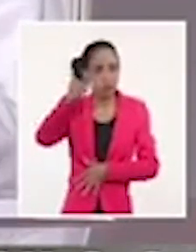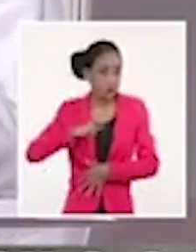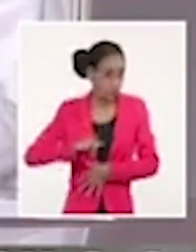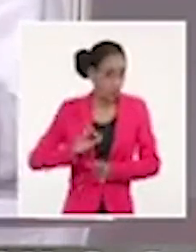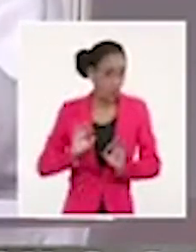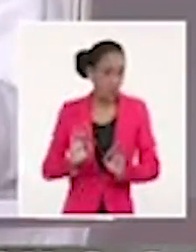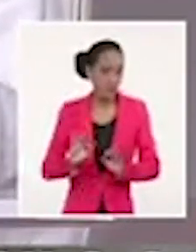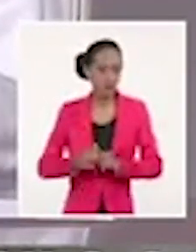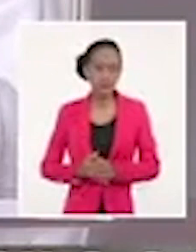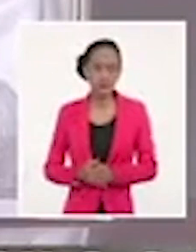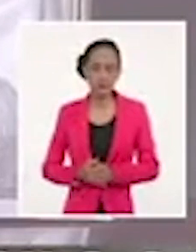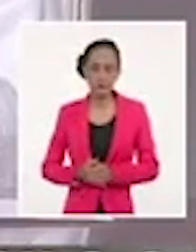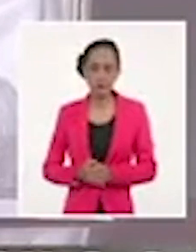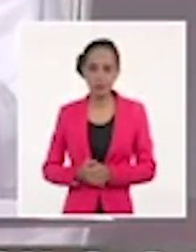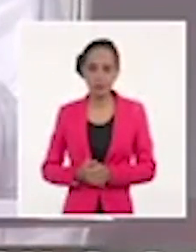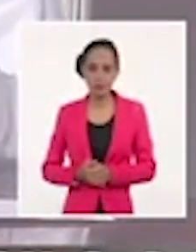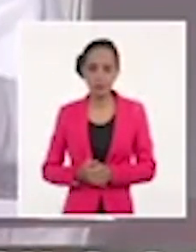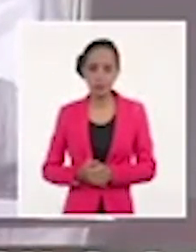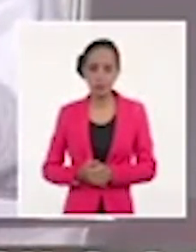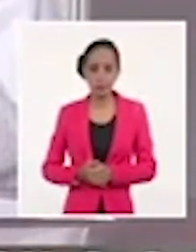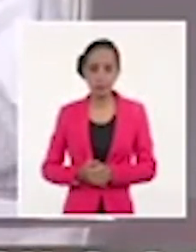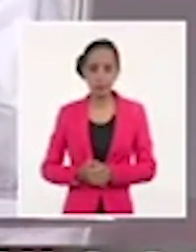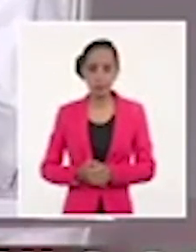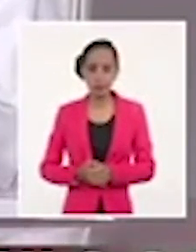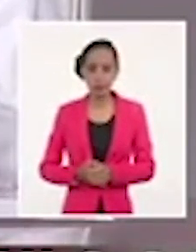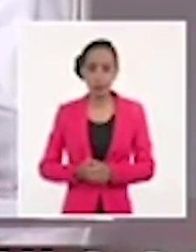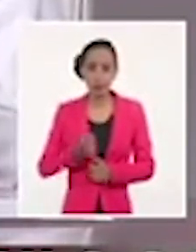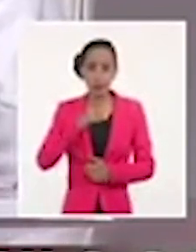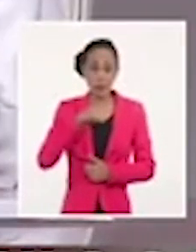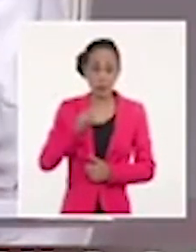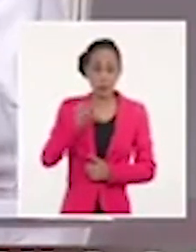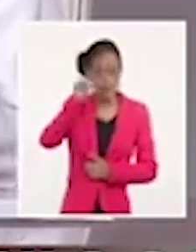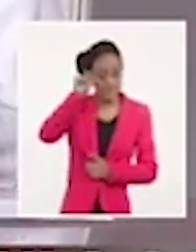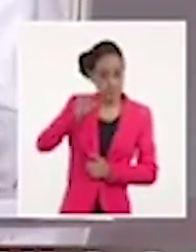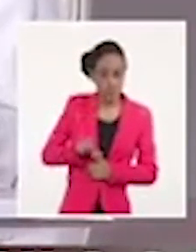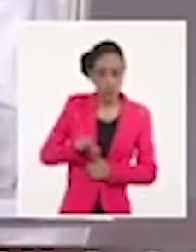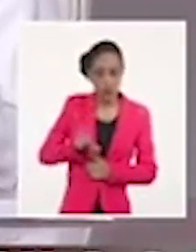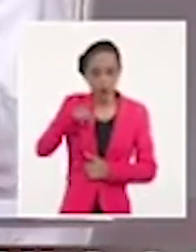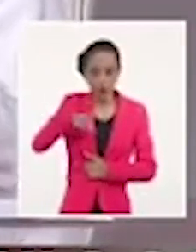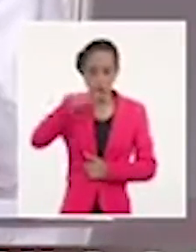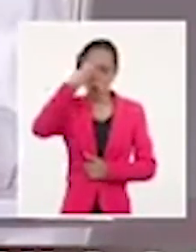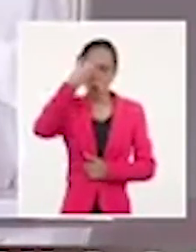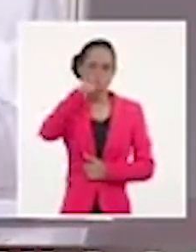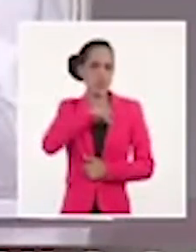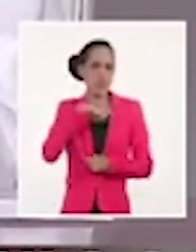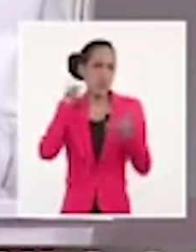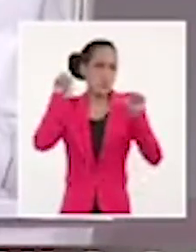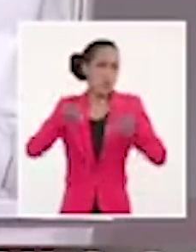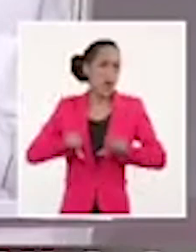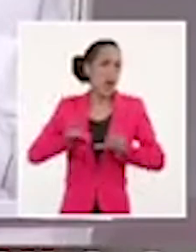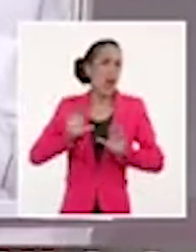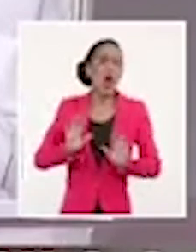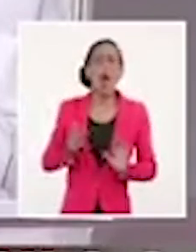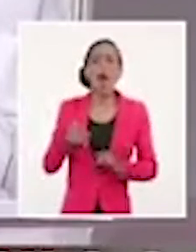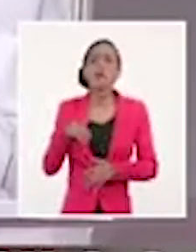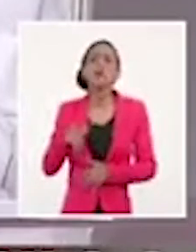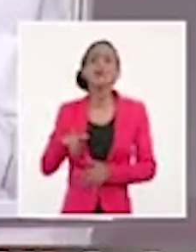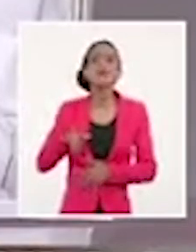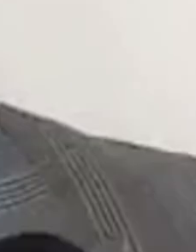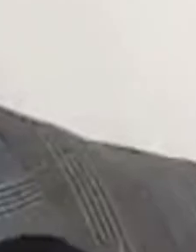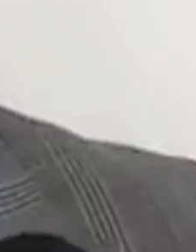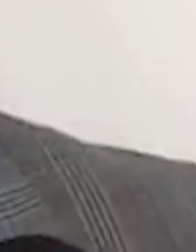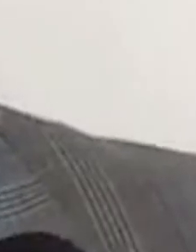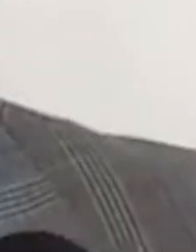una represión viajan de manera libre a país donde supuestamente los persiguen los maltratan y los los